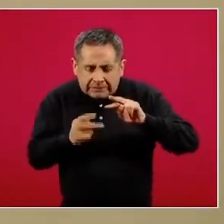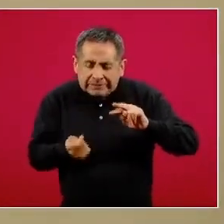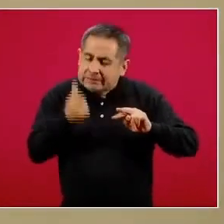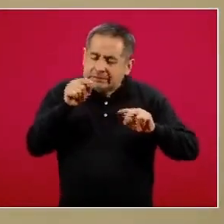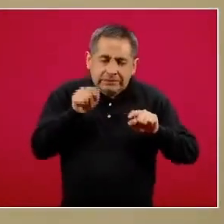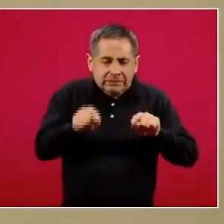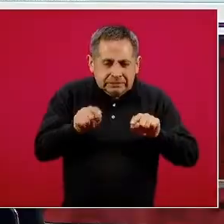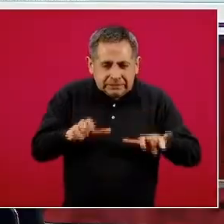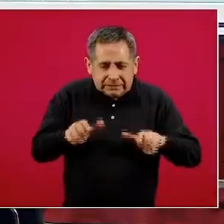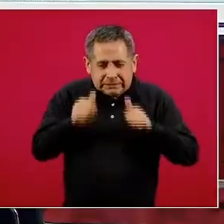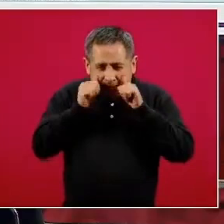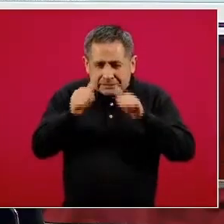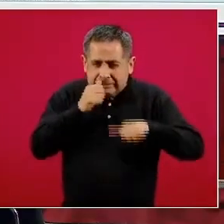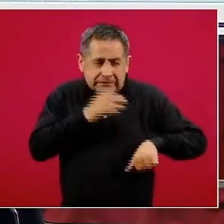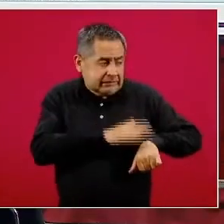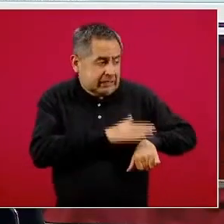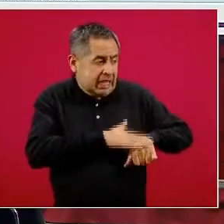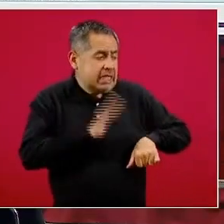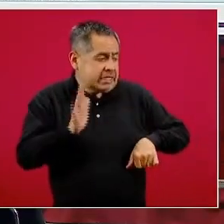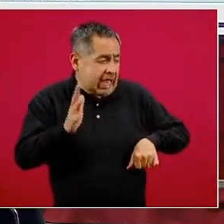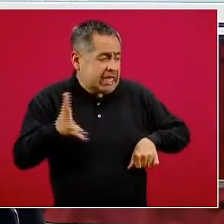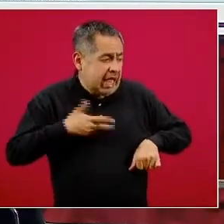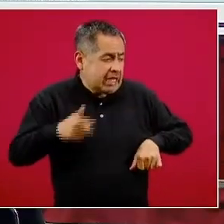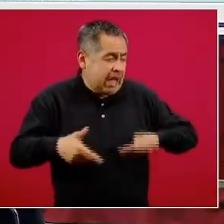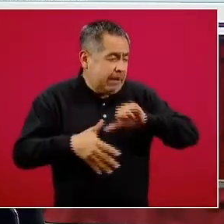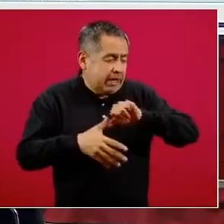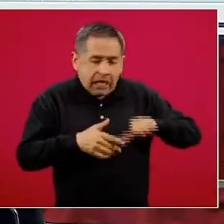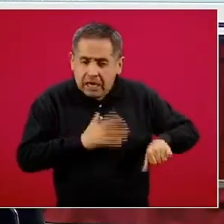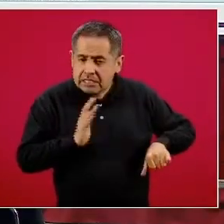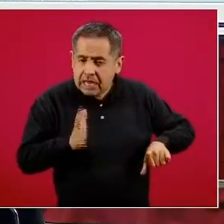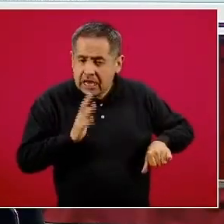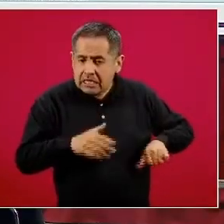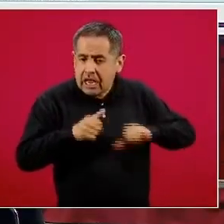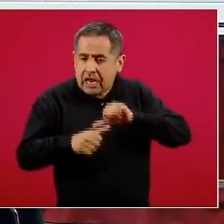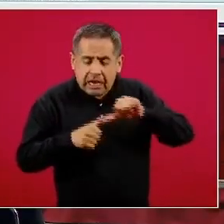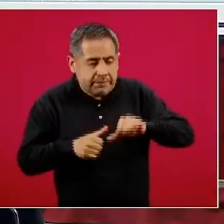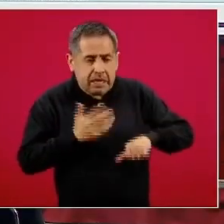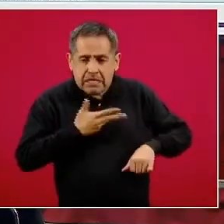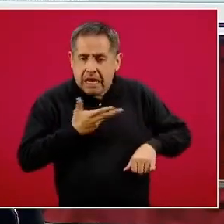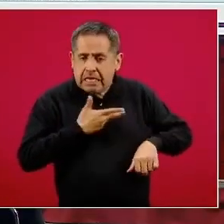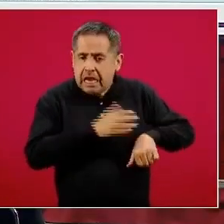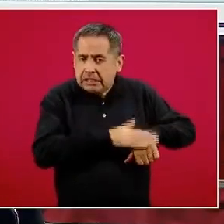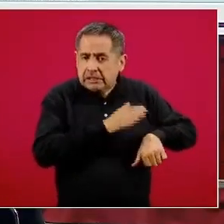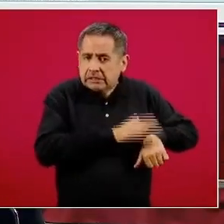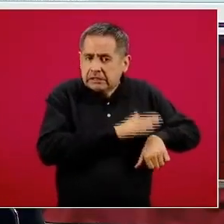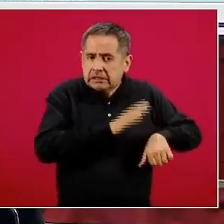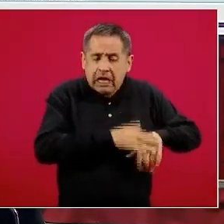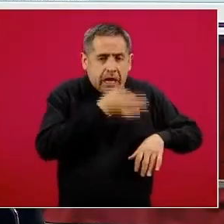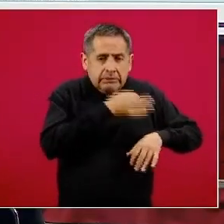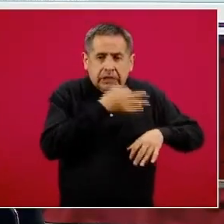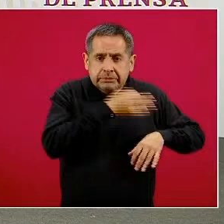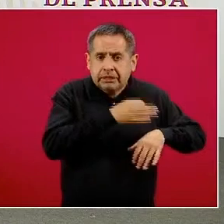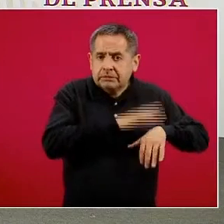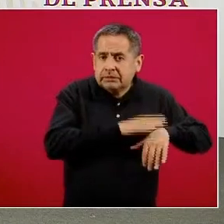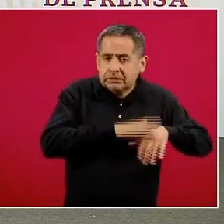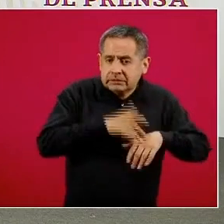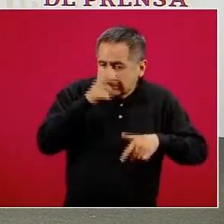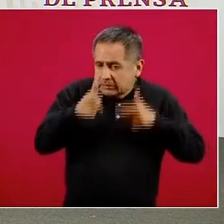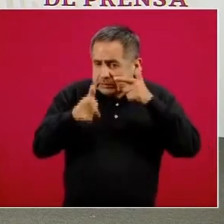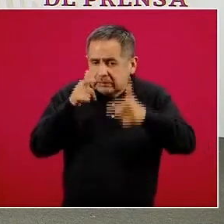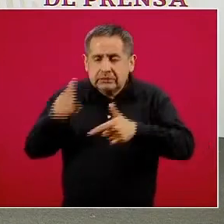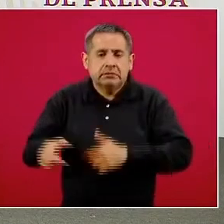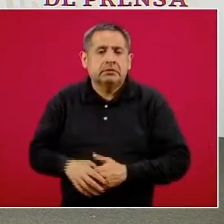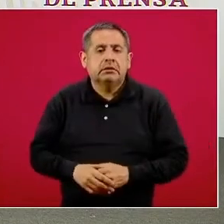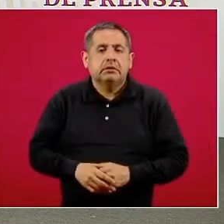básicamente de las actividades que hace la UIES y que ha hecho desde el inicio de esta pandemia. La que sigue.